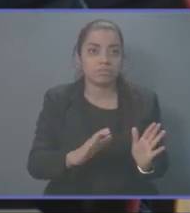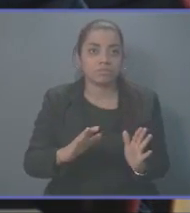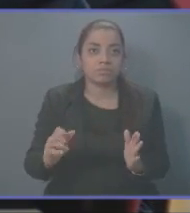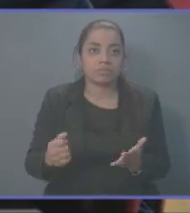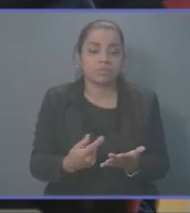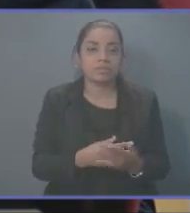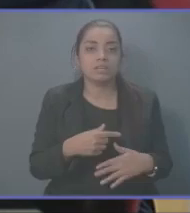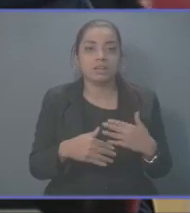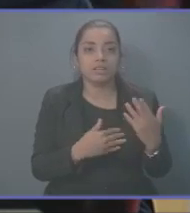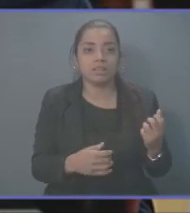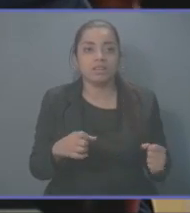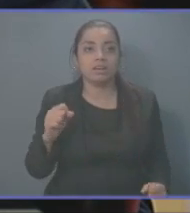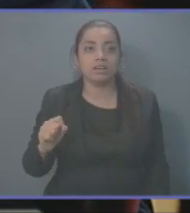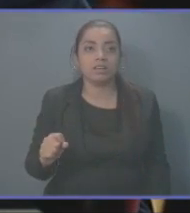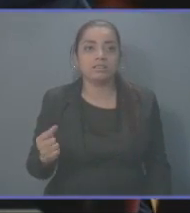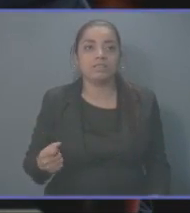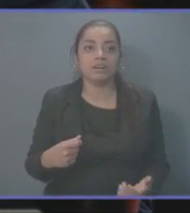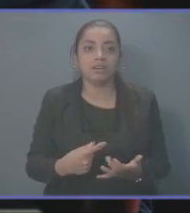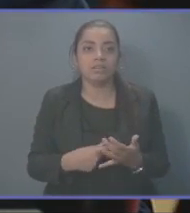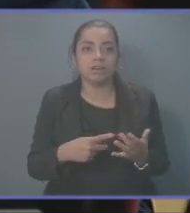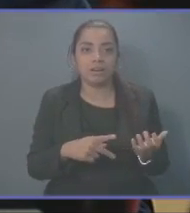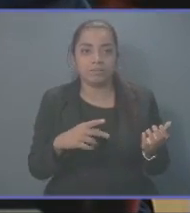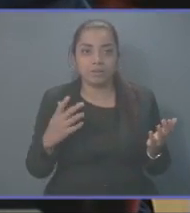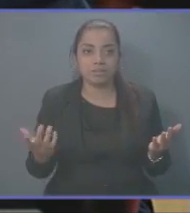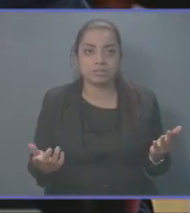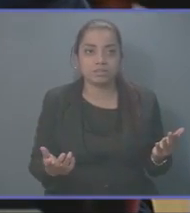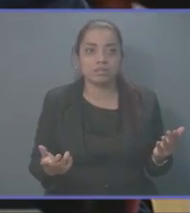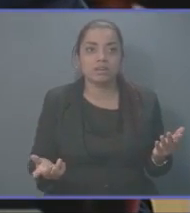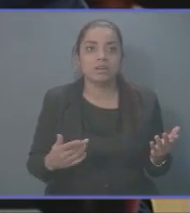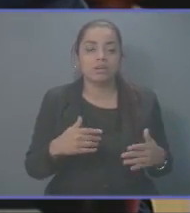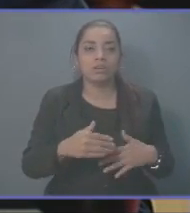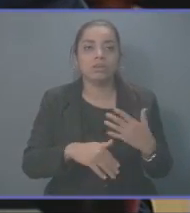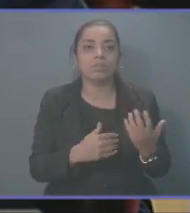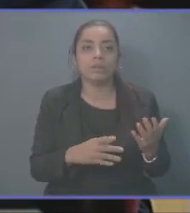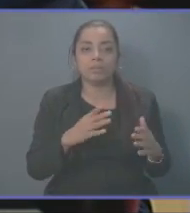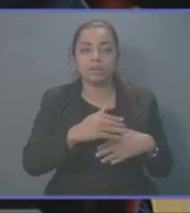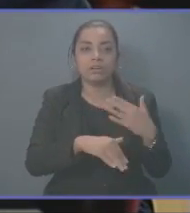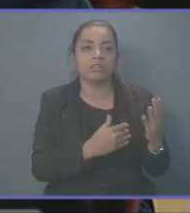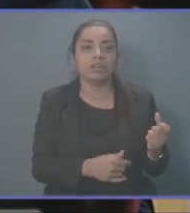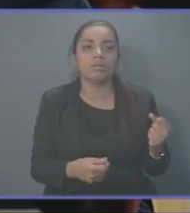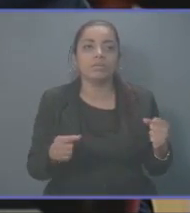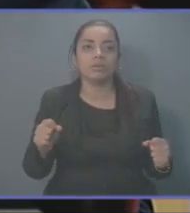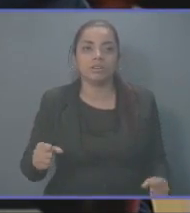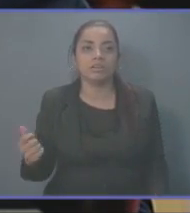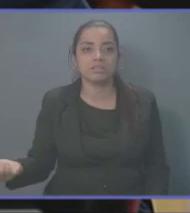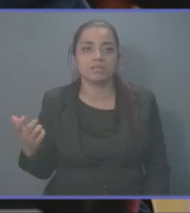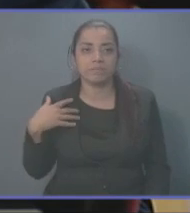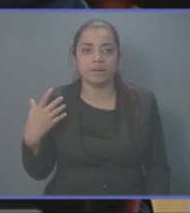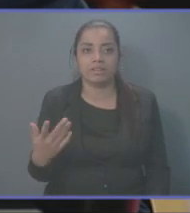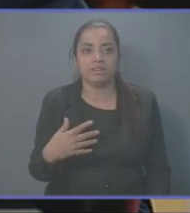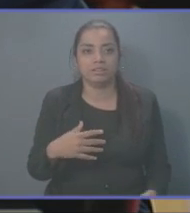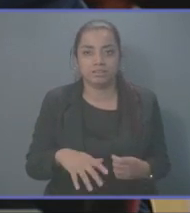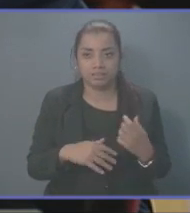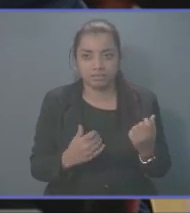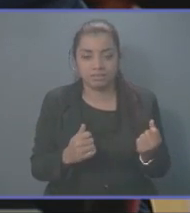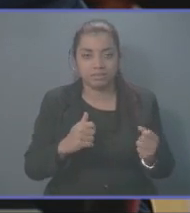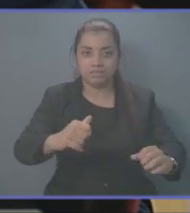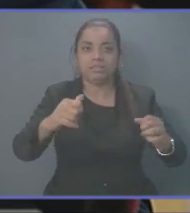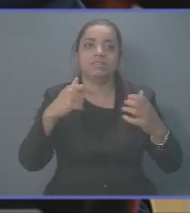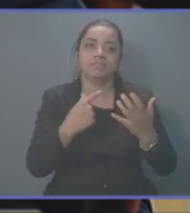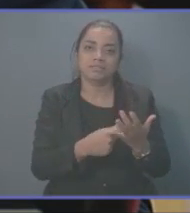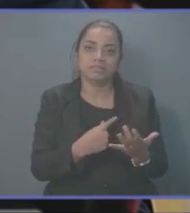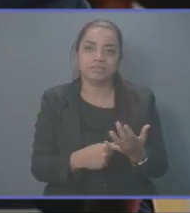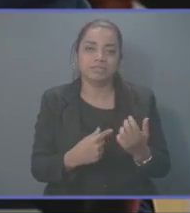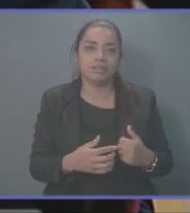necesarias por medio de la Dirección General de Aduanas, Impuestos Internos y Tesorería para un mejor control de las declaraciones que se